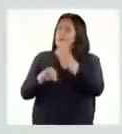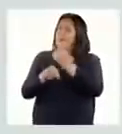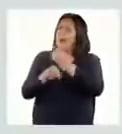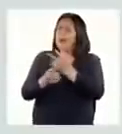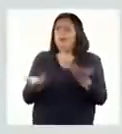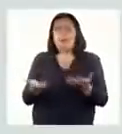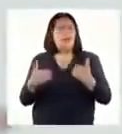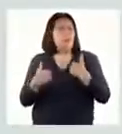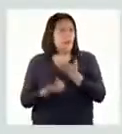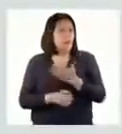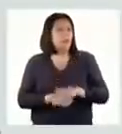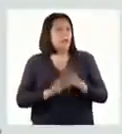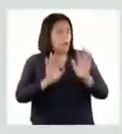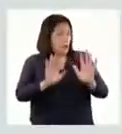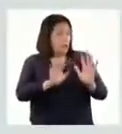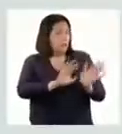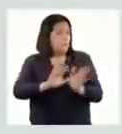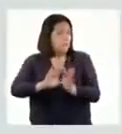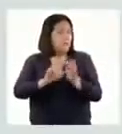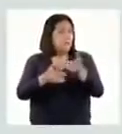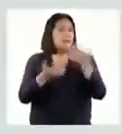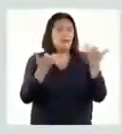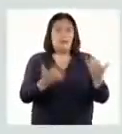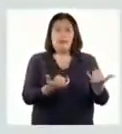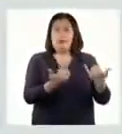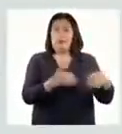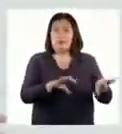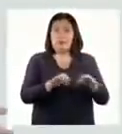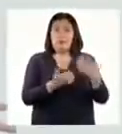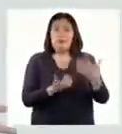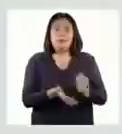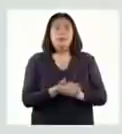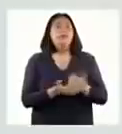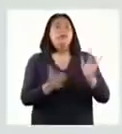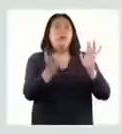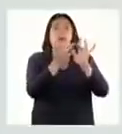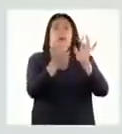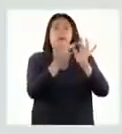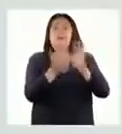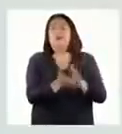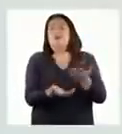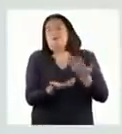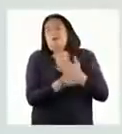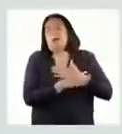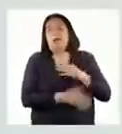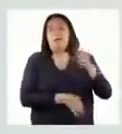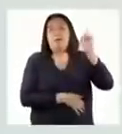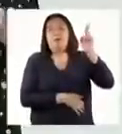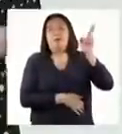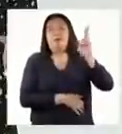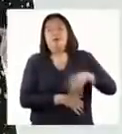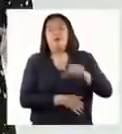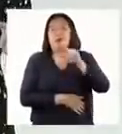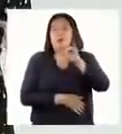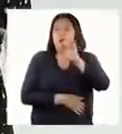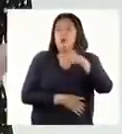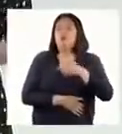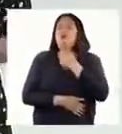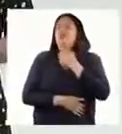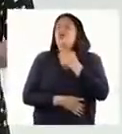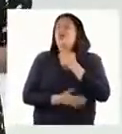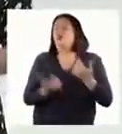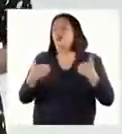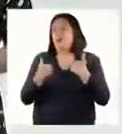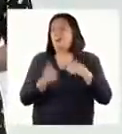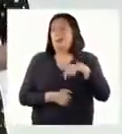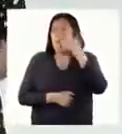los animales. Mientras tanto, para la actividad del día de hoy, nos contactaremos con nuestro querido profesor Gustavo, que es un amante de los animales